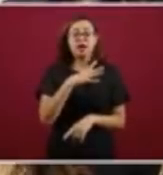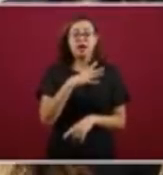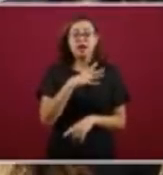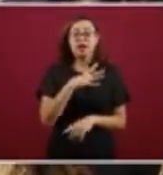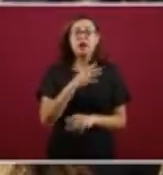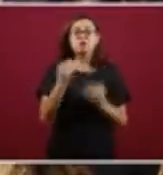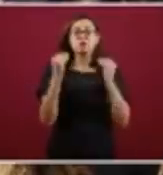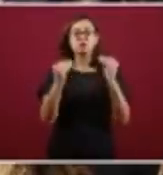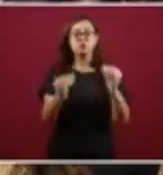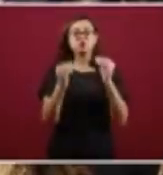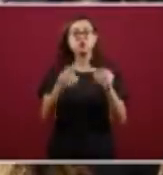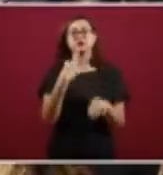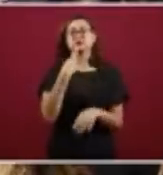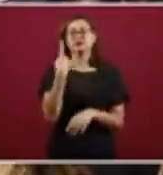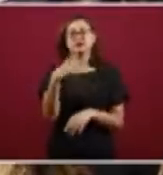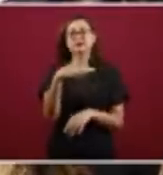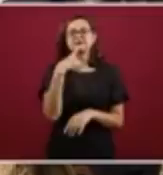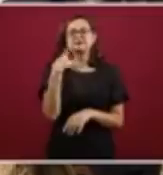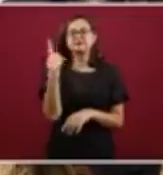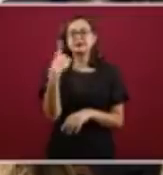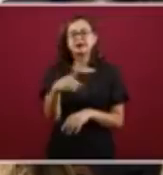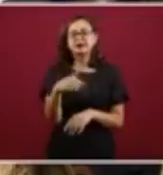muchas quejas, porque